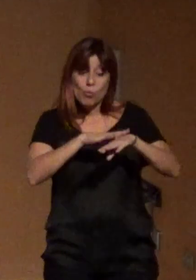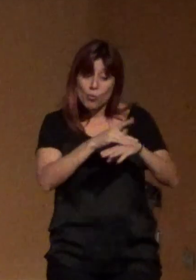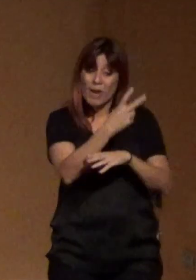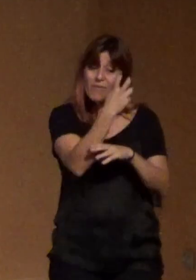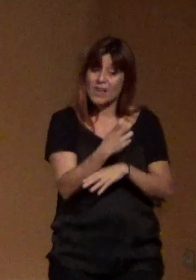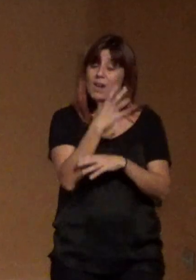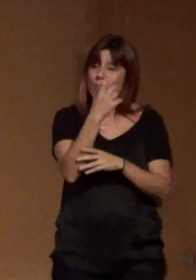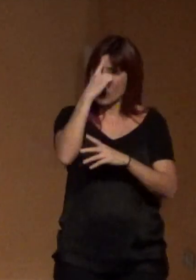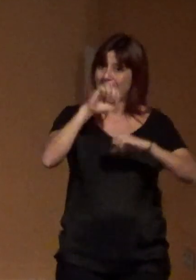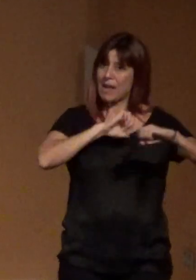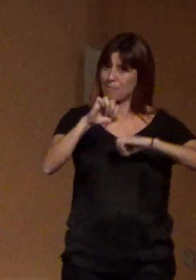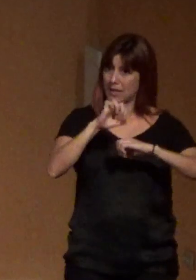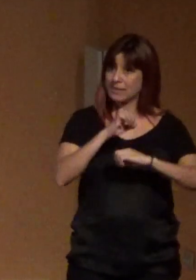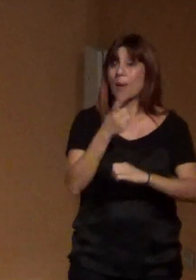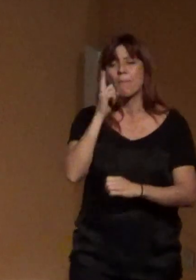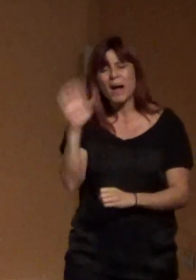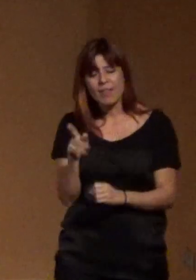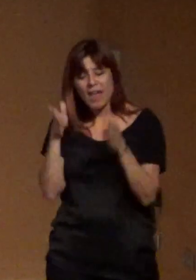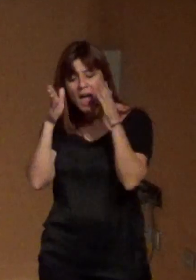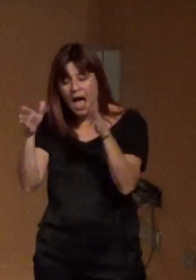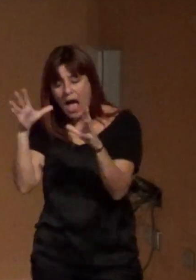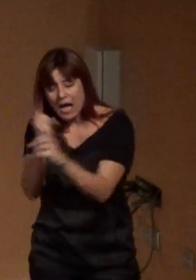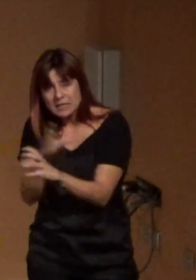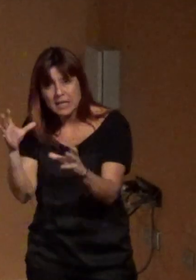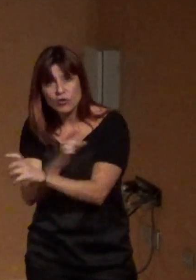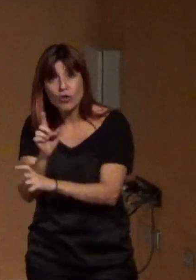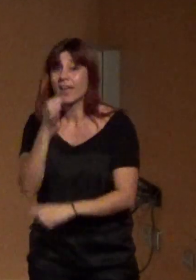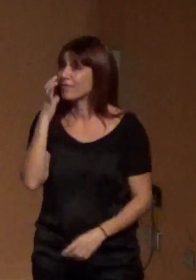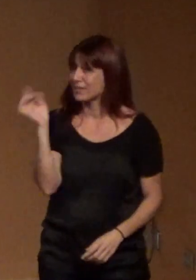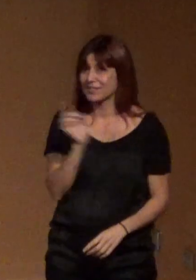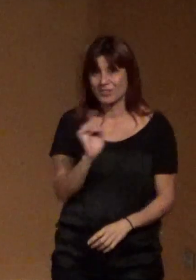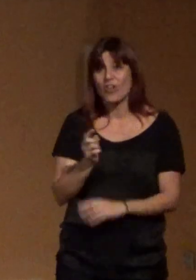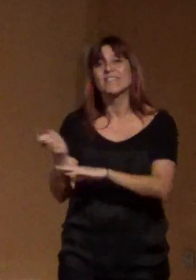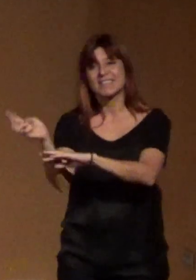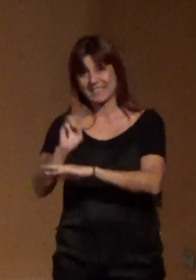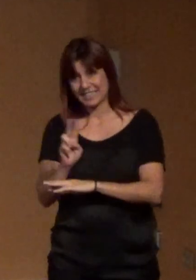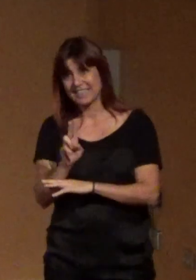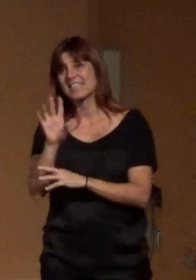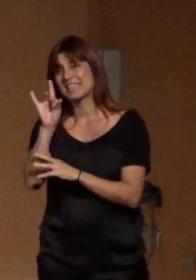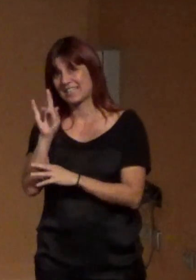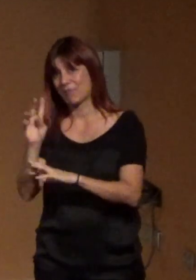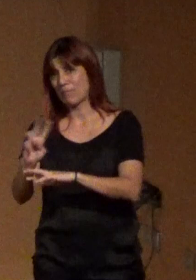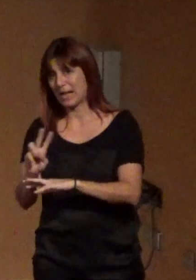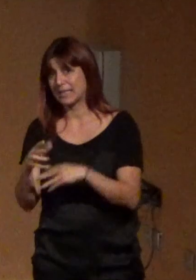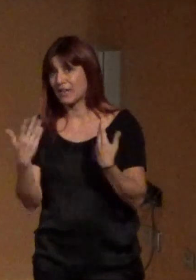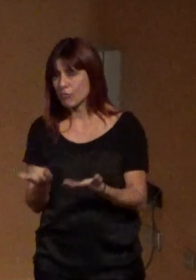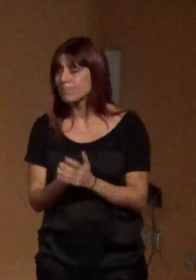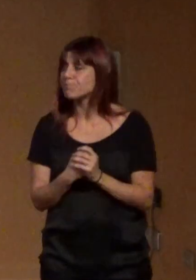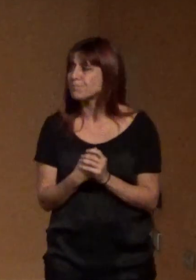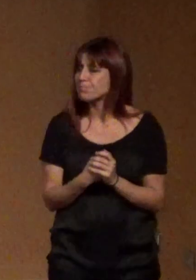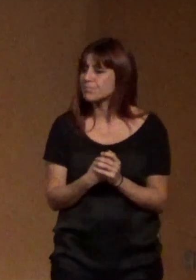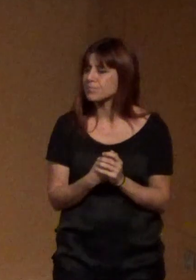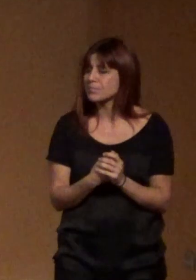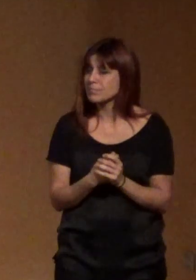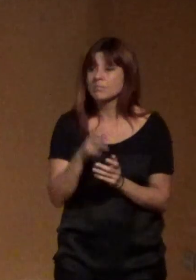atípicas pueden parecer niños inatentos que son TDAH. La epilepsia es muy frecuente, casi pues hay